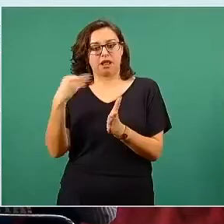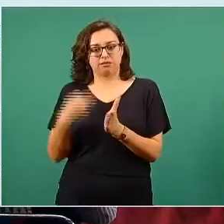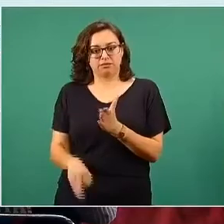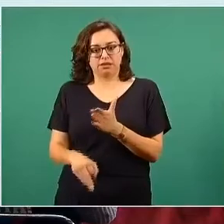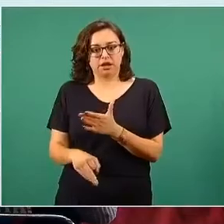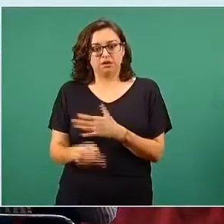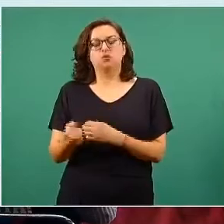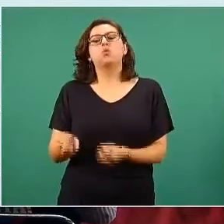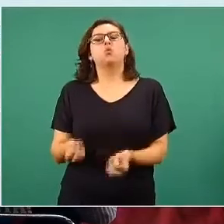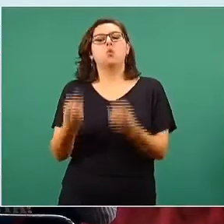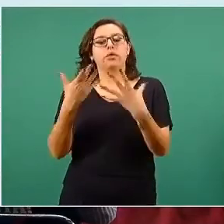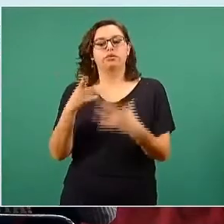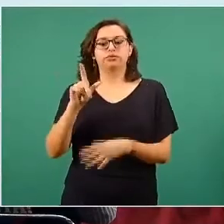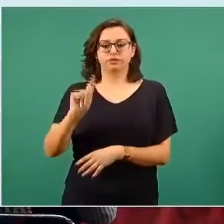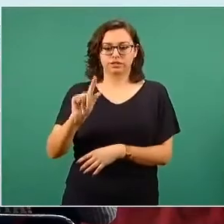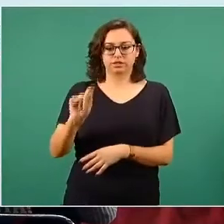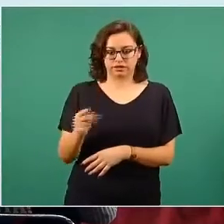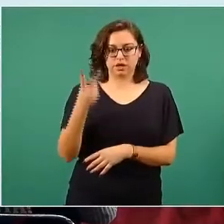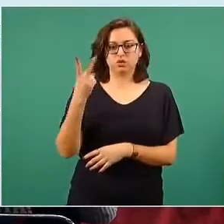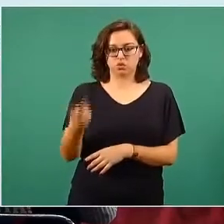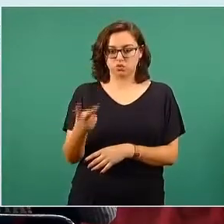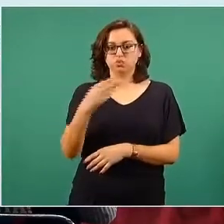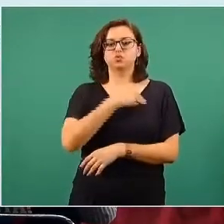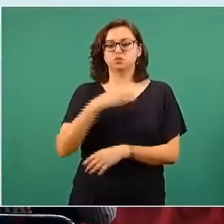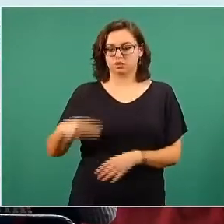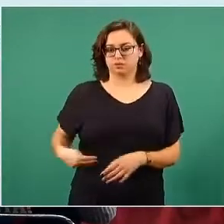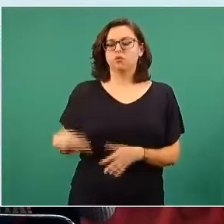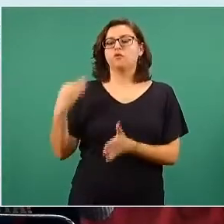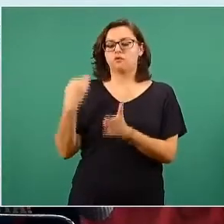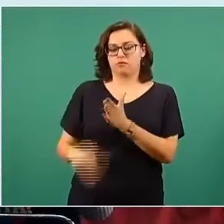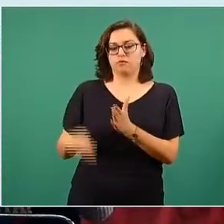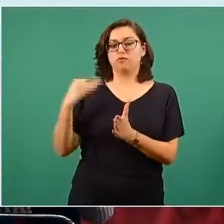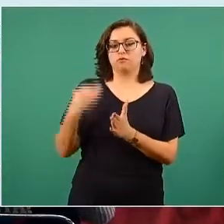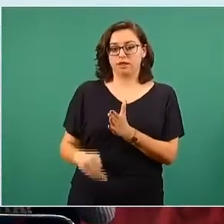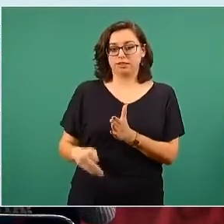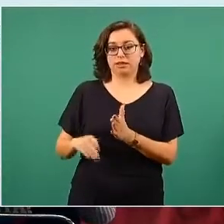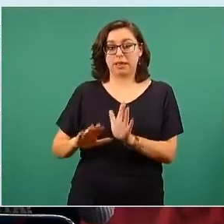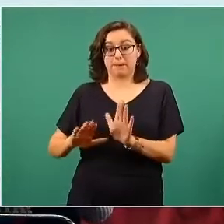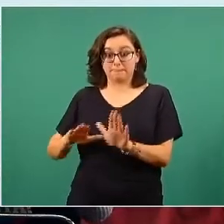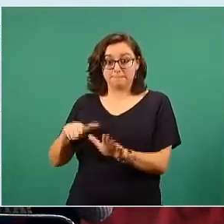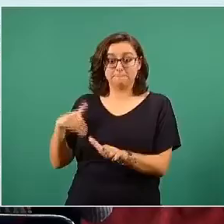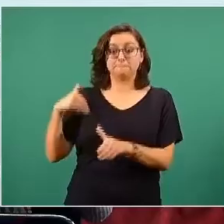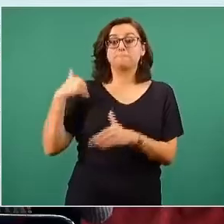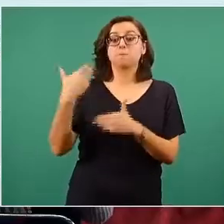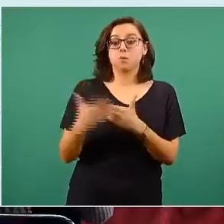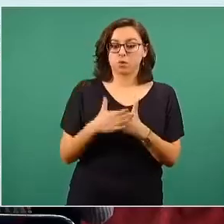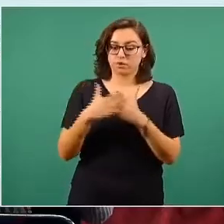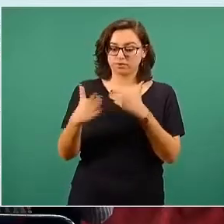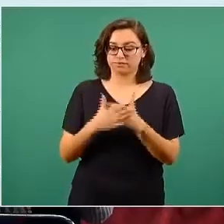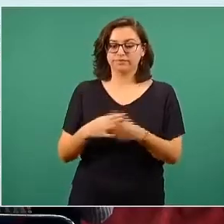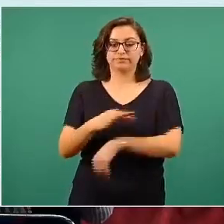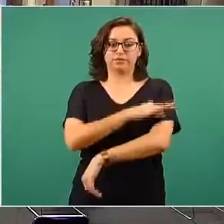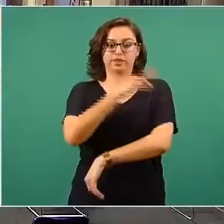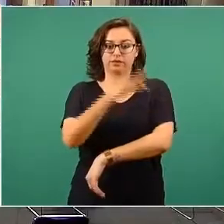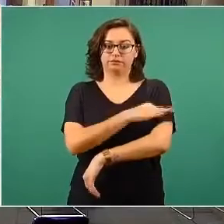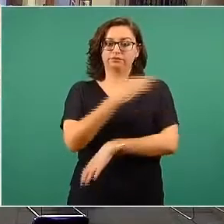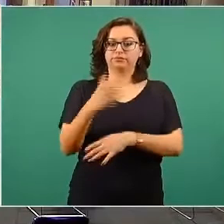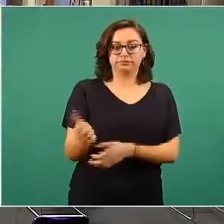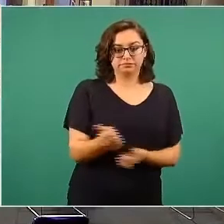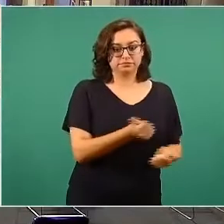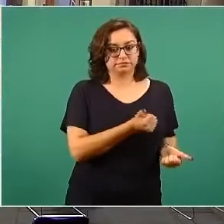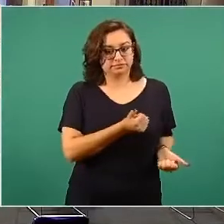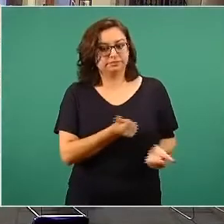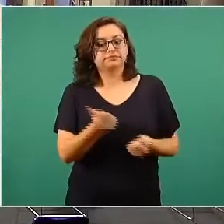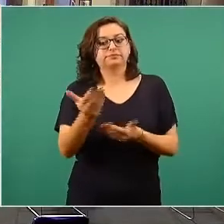son 72 municipios, y programados, es decir, se está enviando la vacuna o ya está en